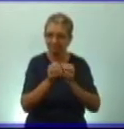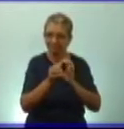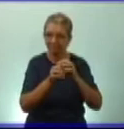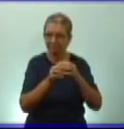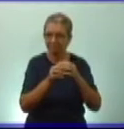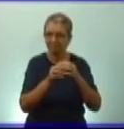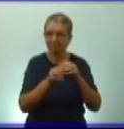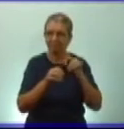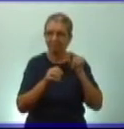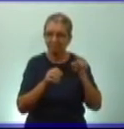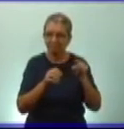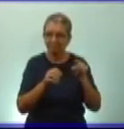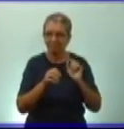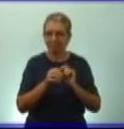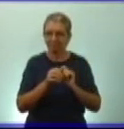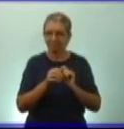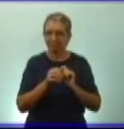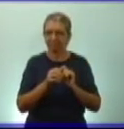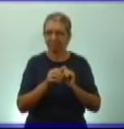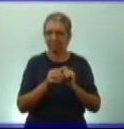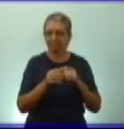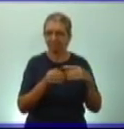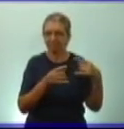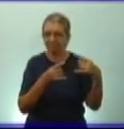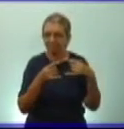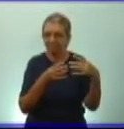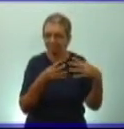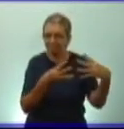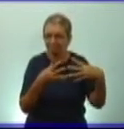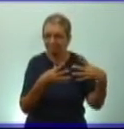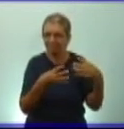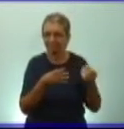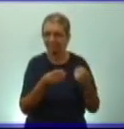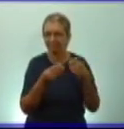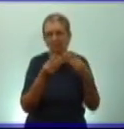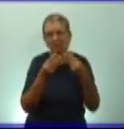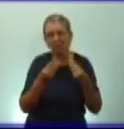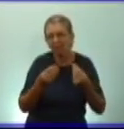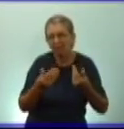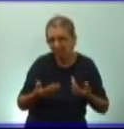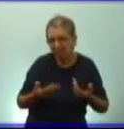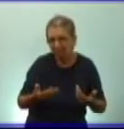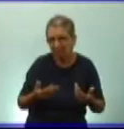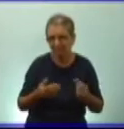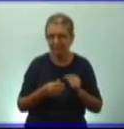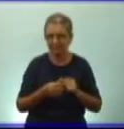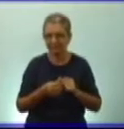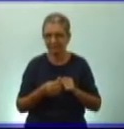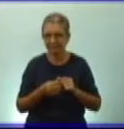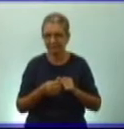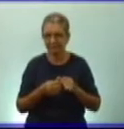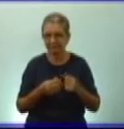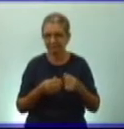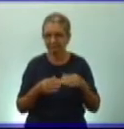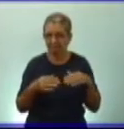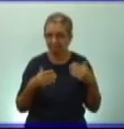El tipo de partícula, cómo son las interacciones, qué cantidad de energía